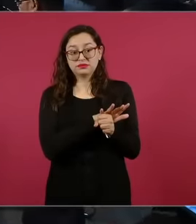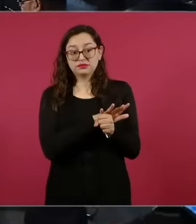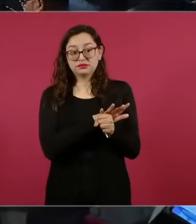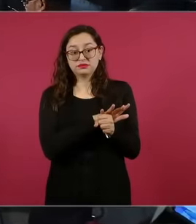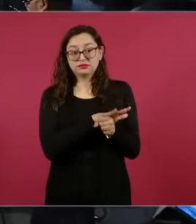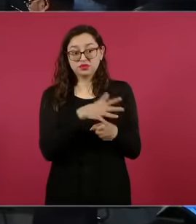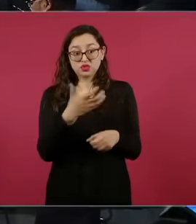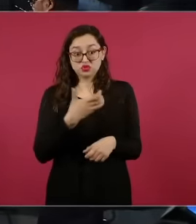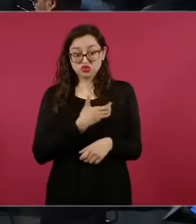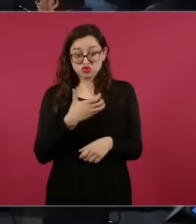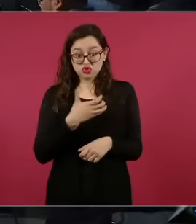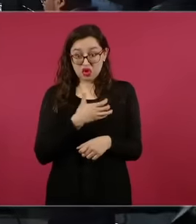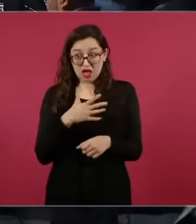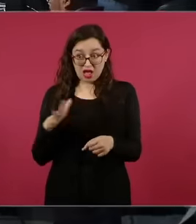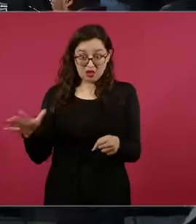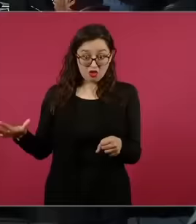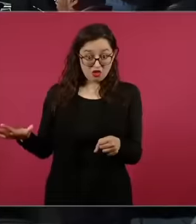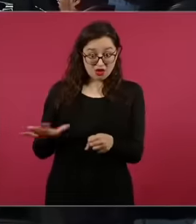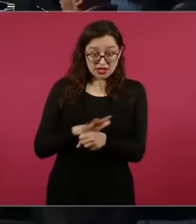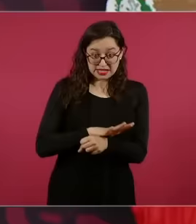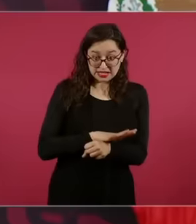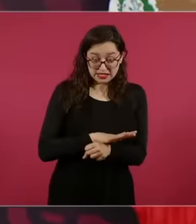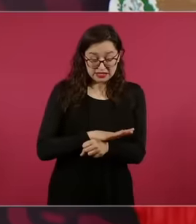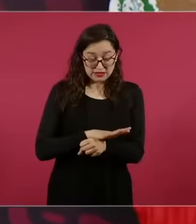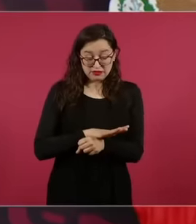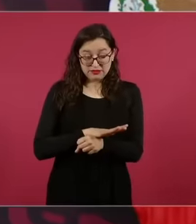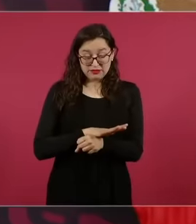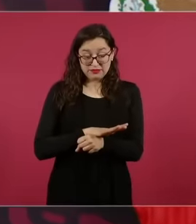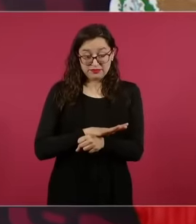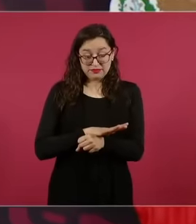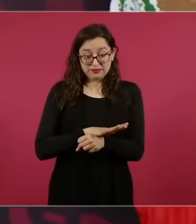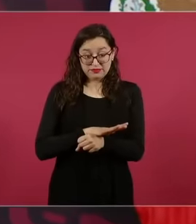se llenara el Zócalo y que